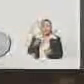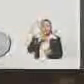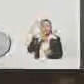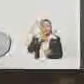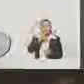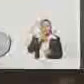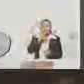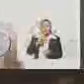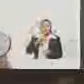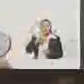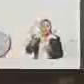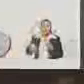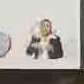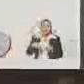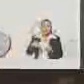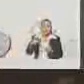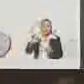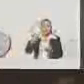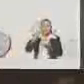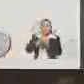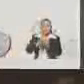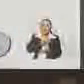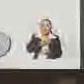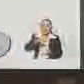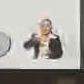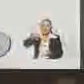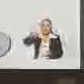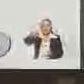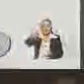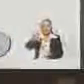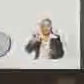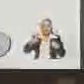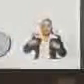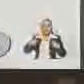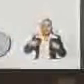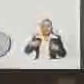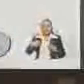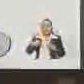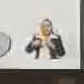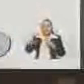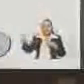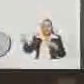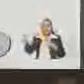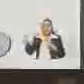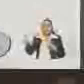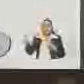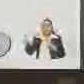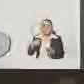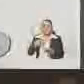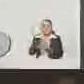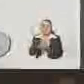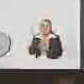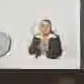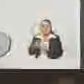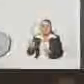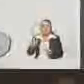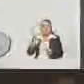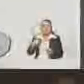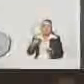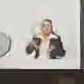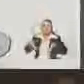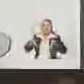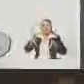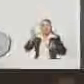salir a las calles, podíamos ir a la casa del vecino, dejar la reja abierta, la puerta abierta, estar jugando en la estancia